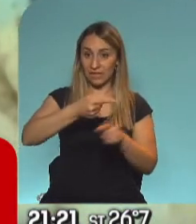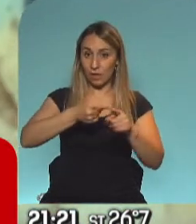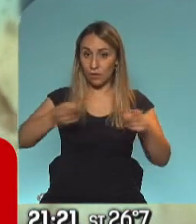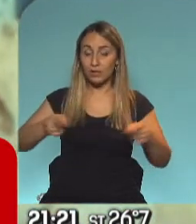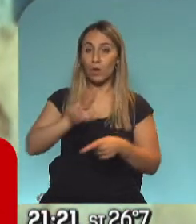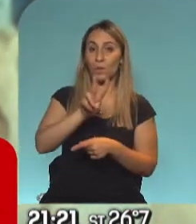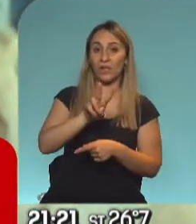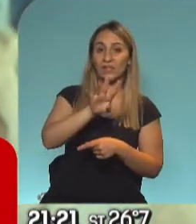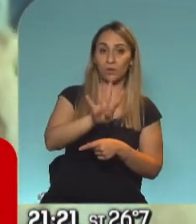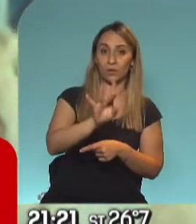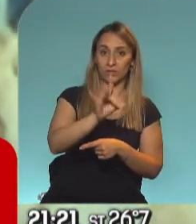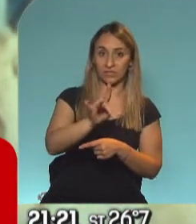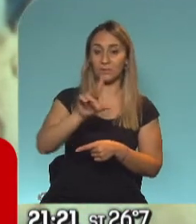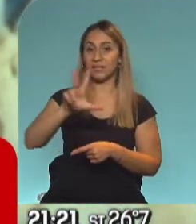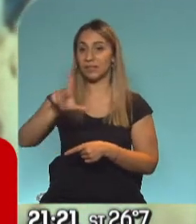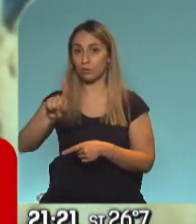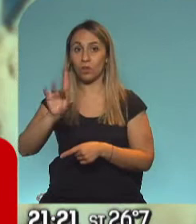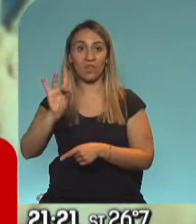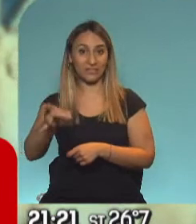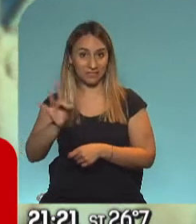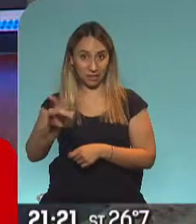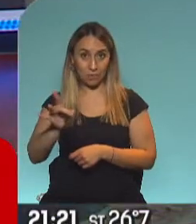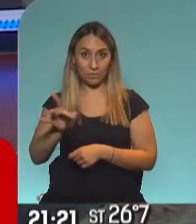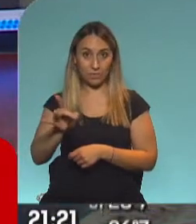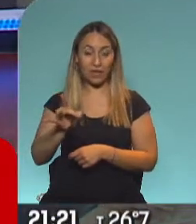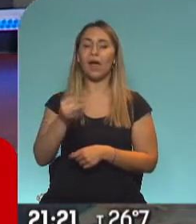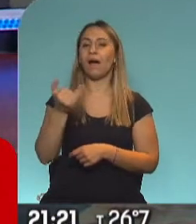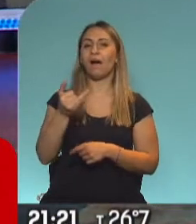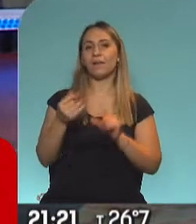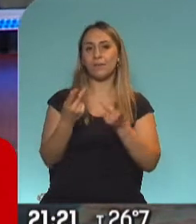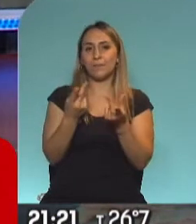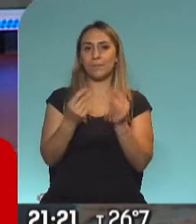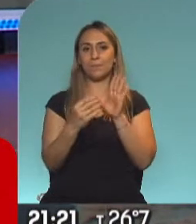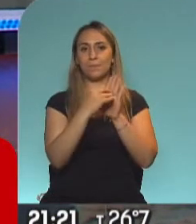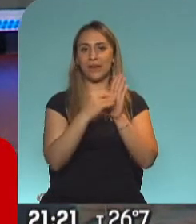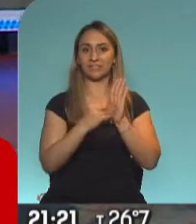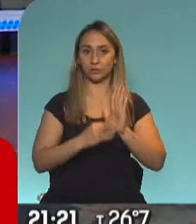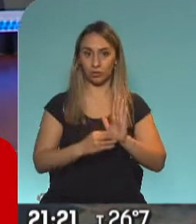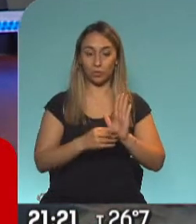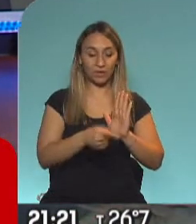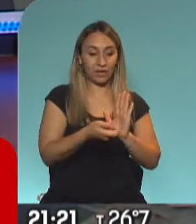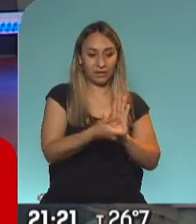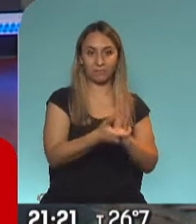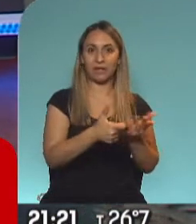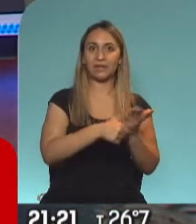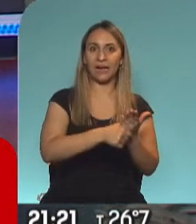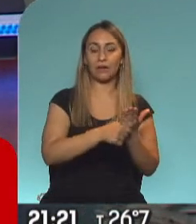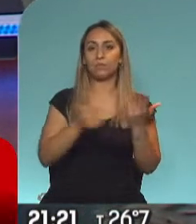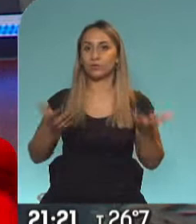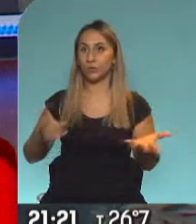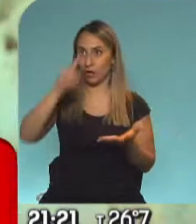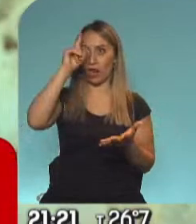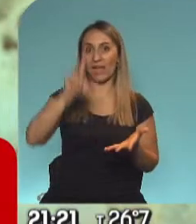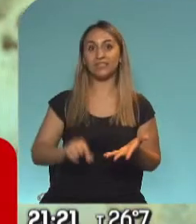24 y el 31 de diciembre, vamos a tener estos precios a la hora de comprar la carne, por supuesto, a nivel